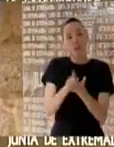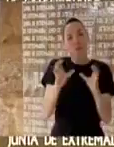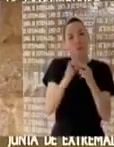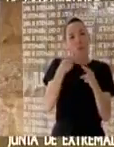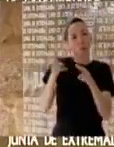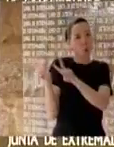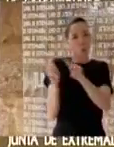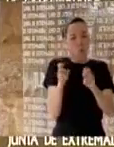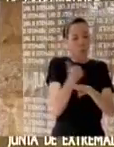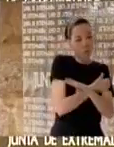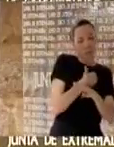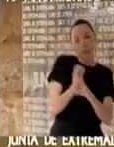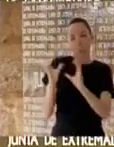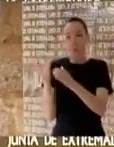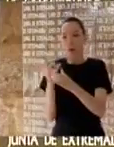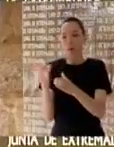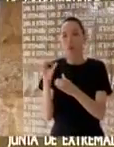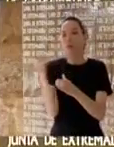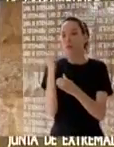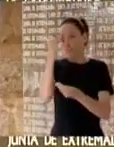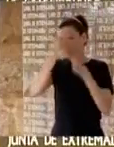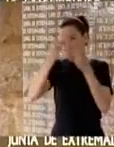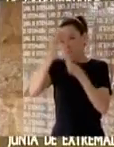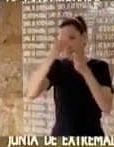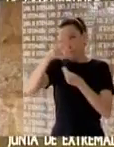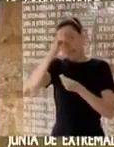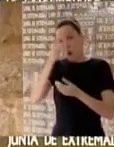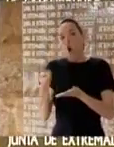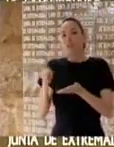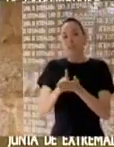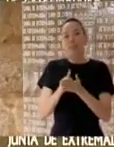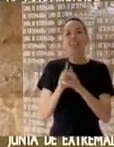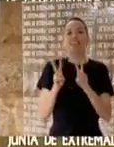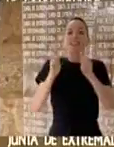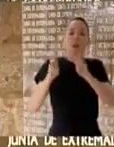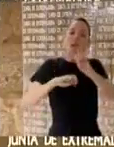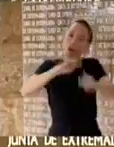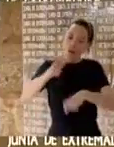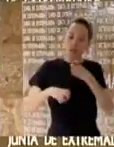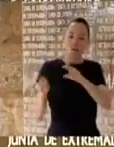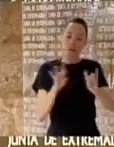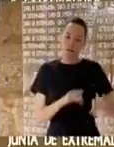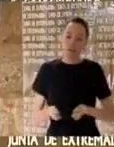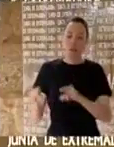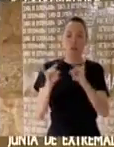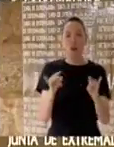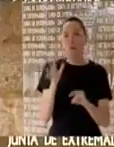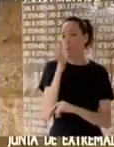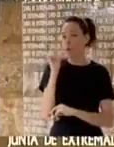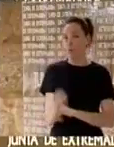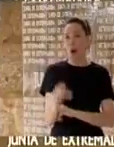que planteen sus propuestas, las que sean, de reforma del modelo territorial en el seno de la comisión que lleva funcionando